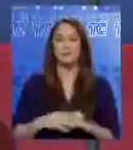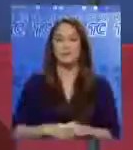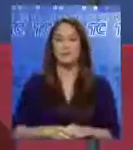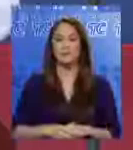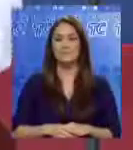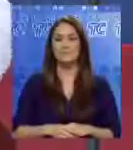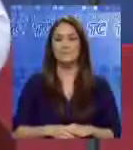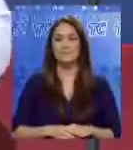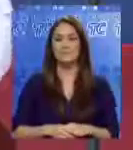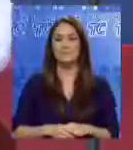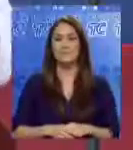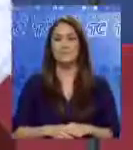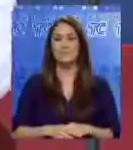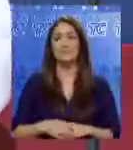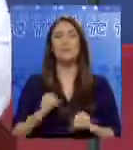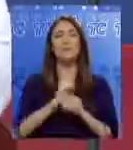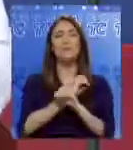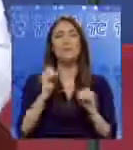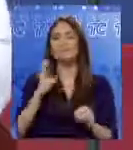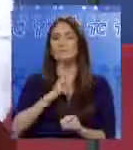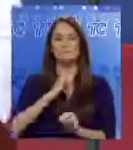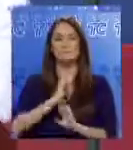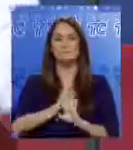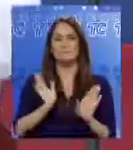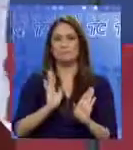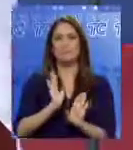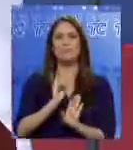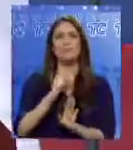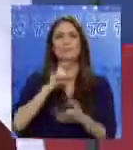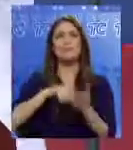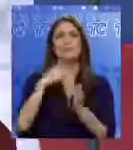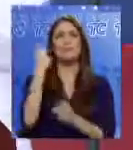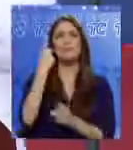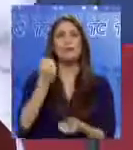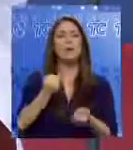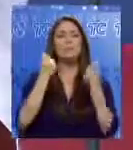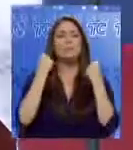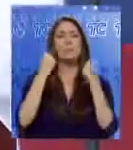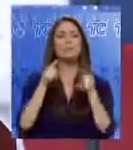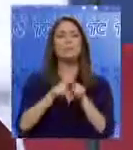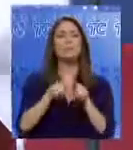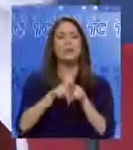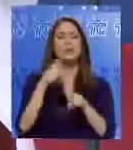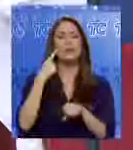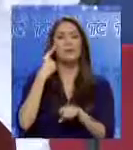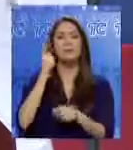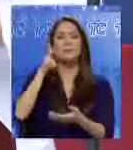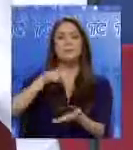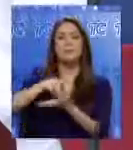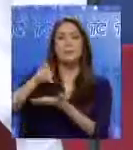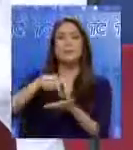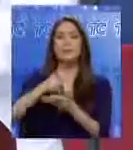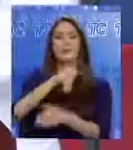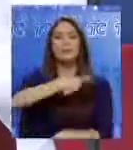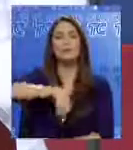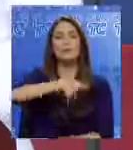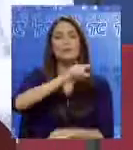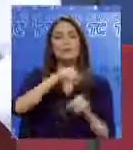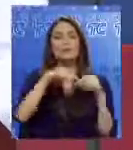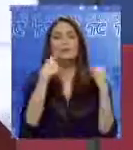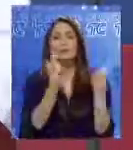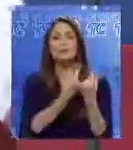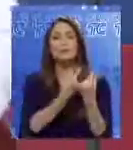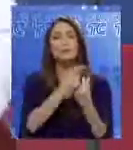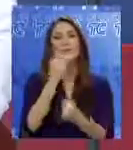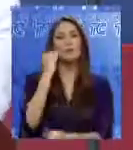técnica sin ciencia médica en un gimnasio que se comprara que se contrataba para un poco de gimnasia para